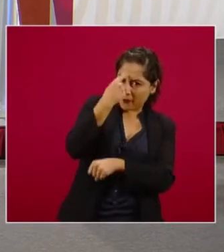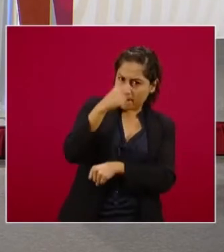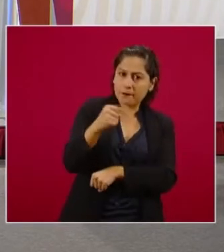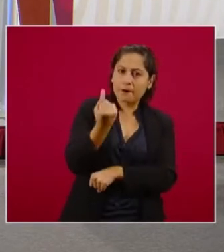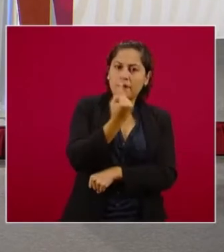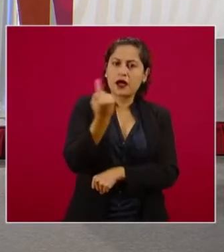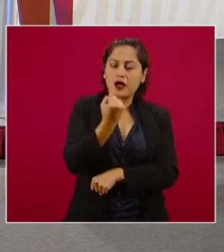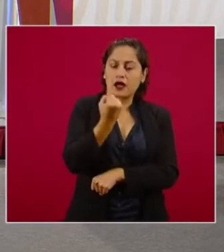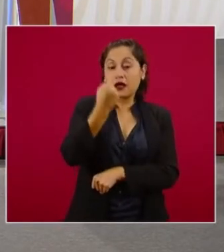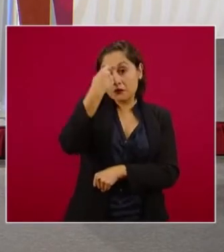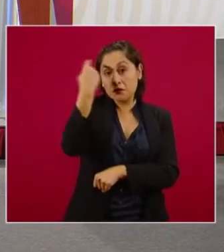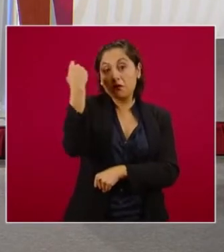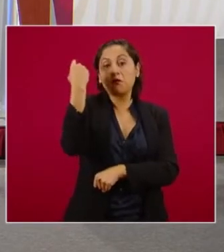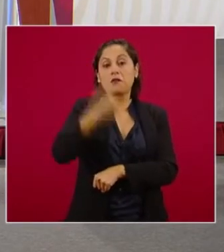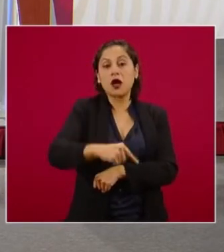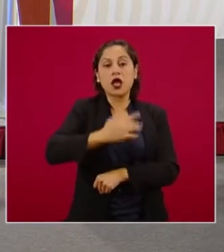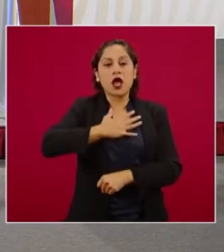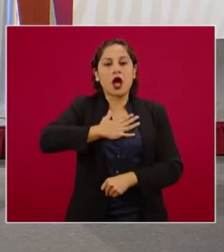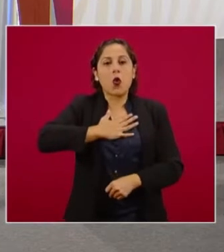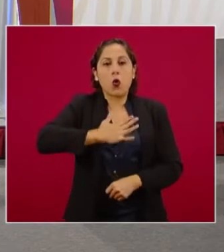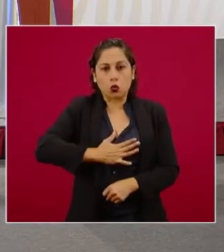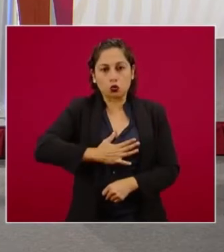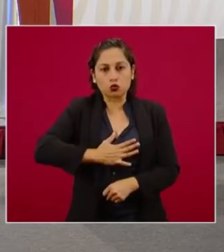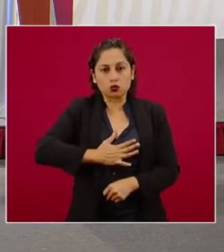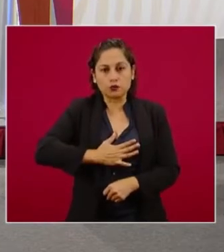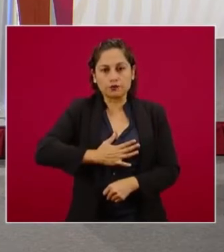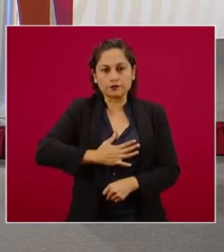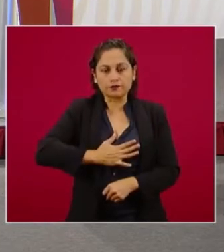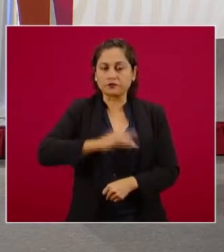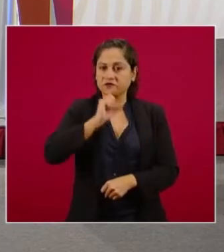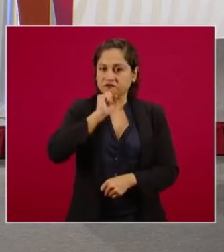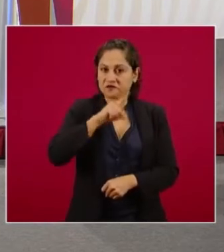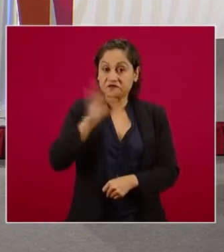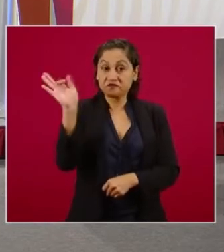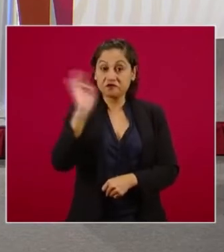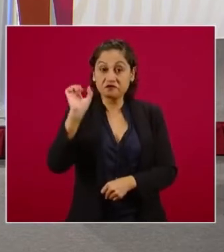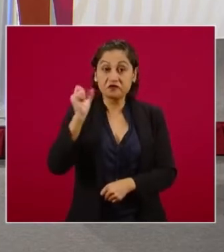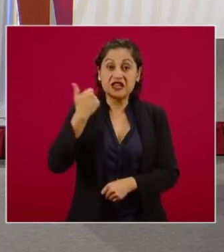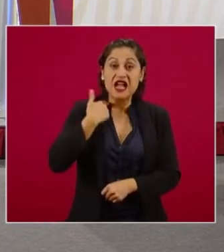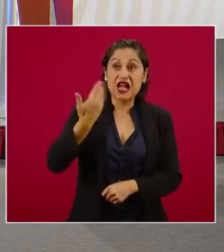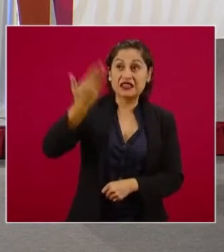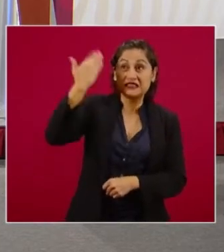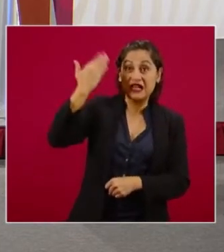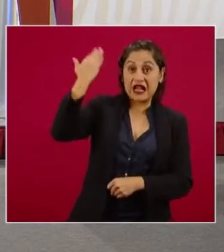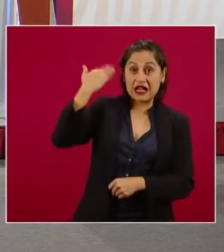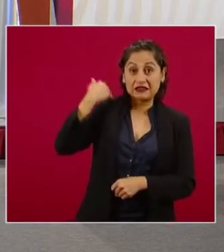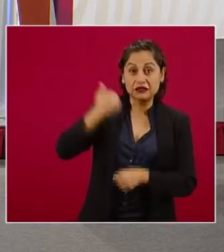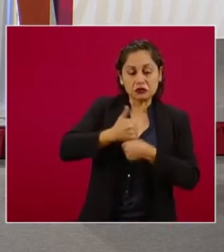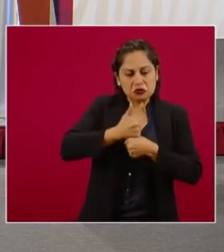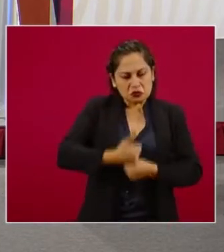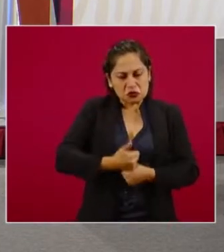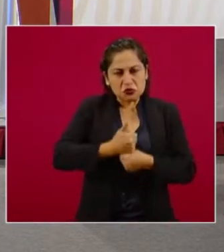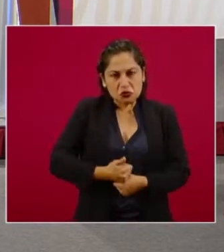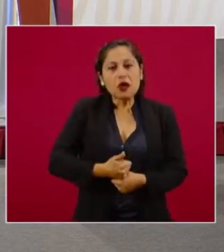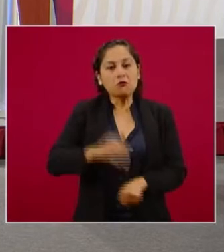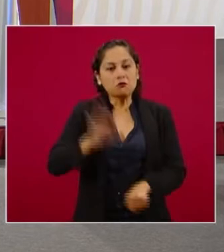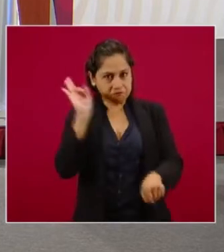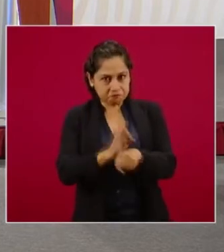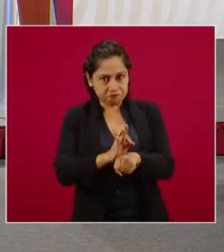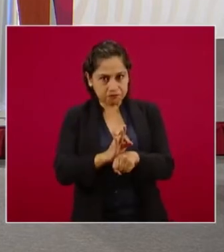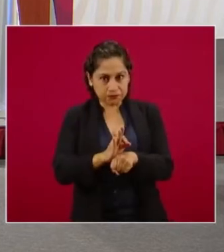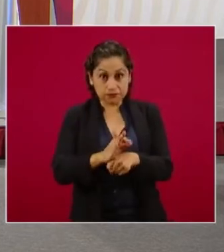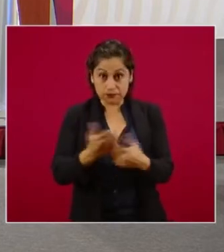garantizar la justicia y los derechos de las posibles víctimas, en esencia, ¿no? Y los que no estén de acuerdo